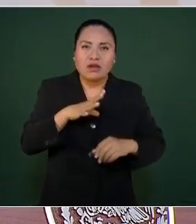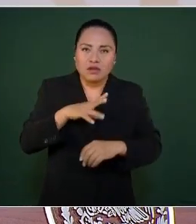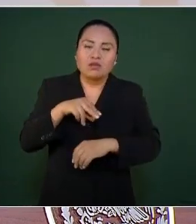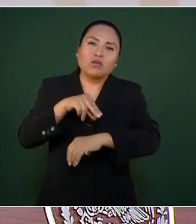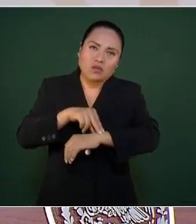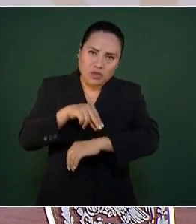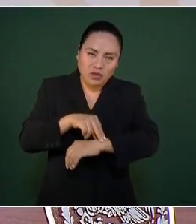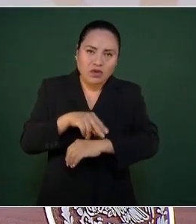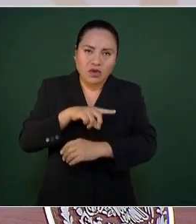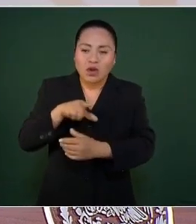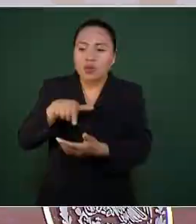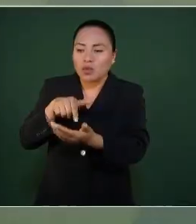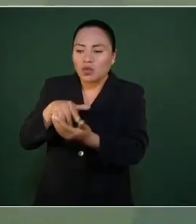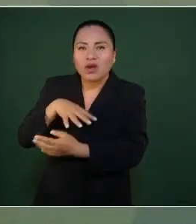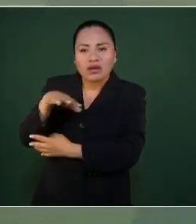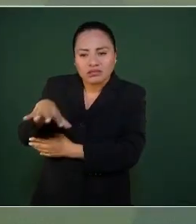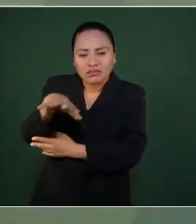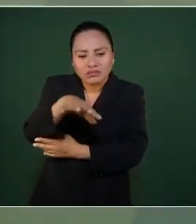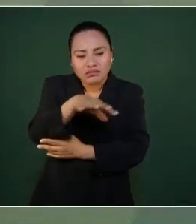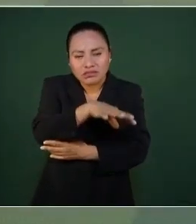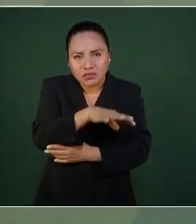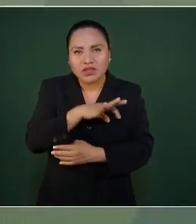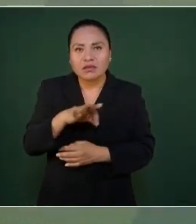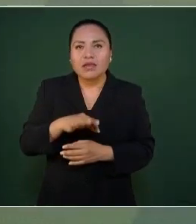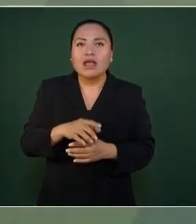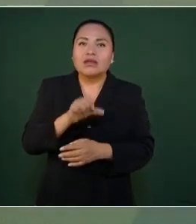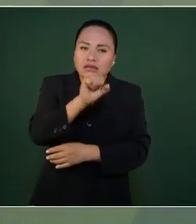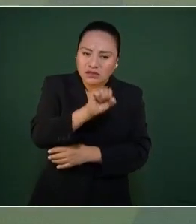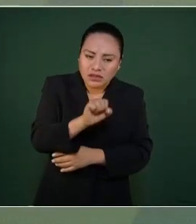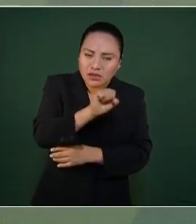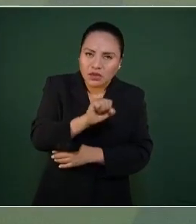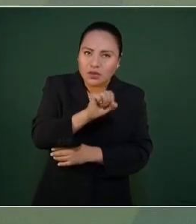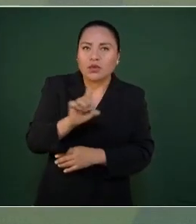centros de salud, unidades médicas, los fines de semana,